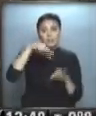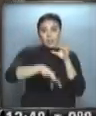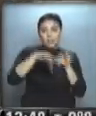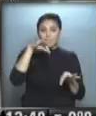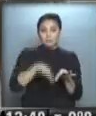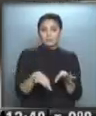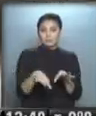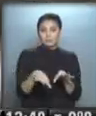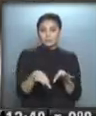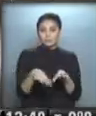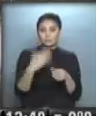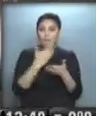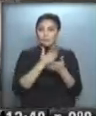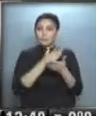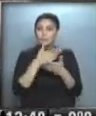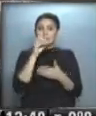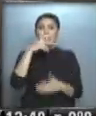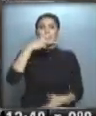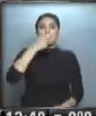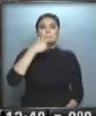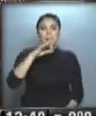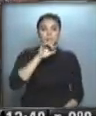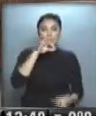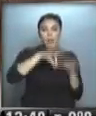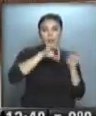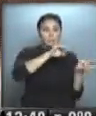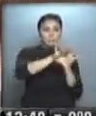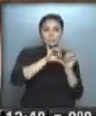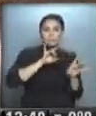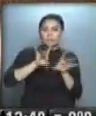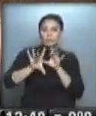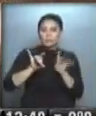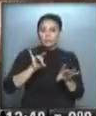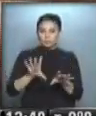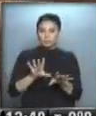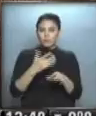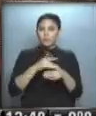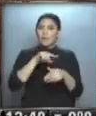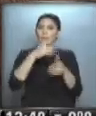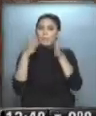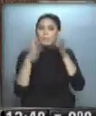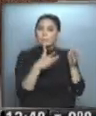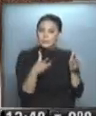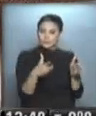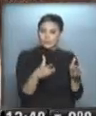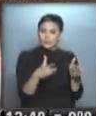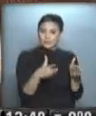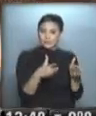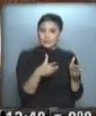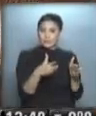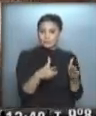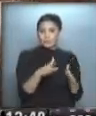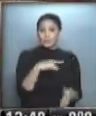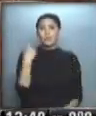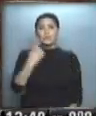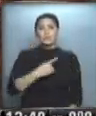de medio término que fueron las pasos es un eslabón más de lo que es nuestra